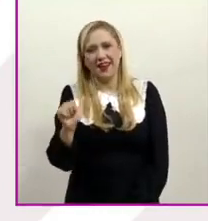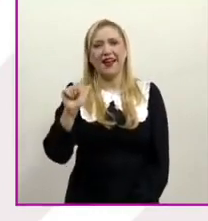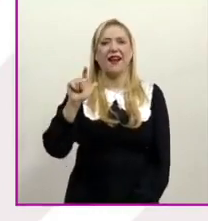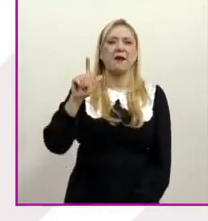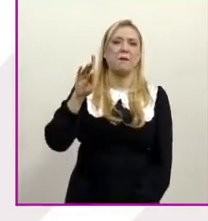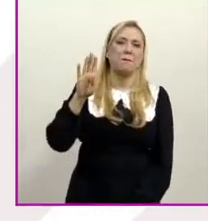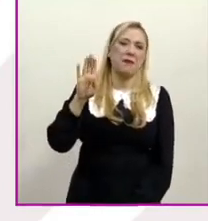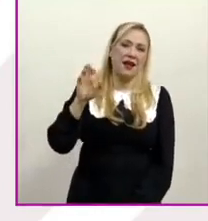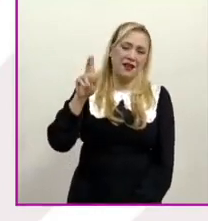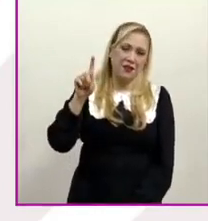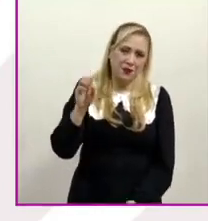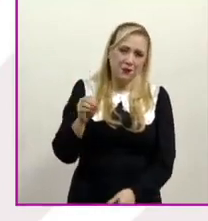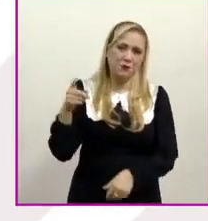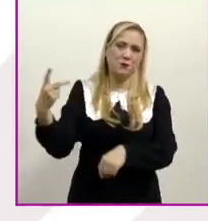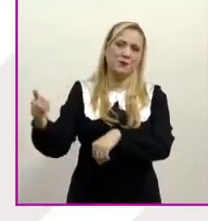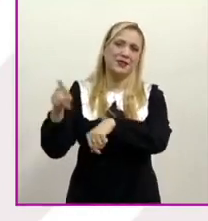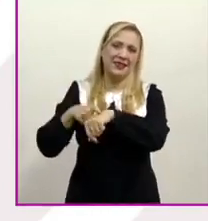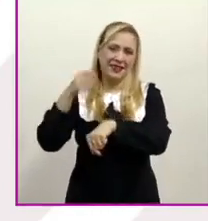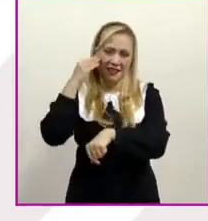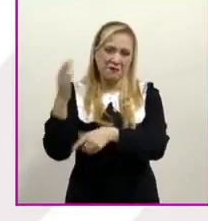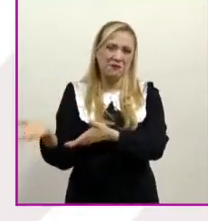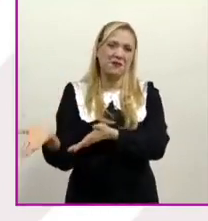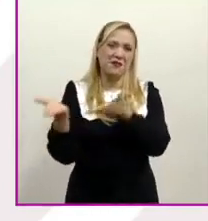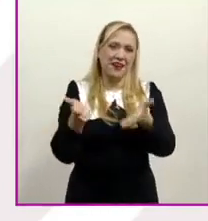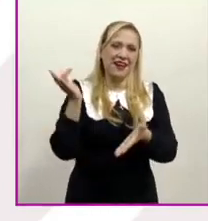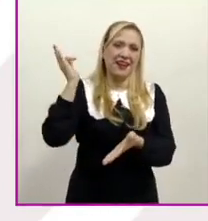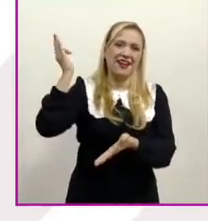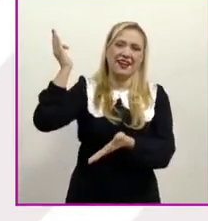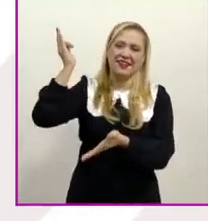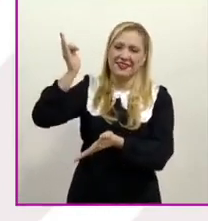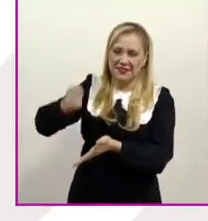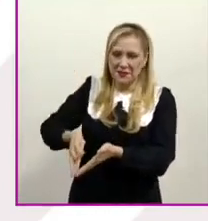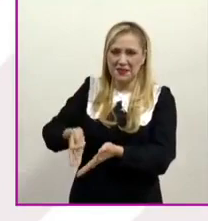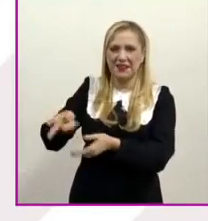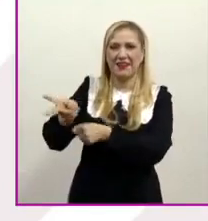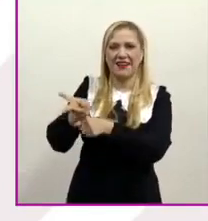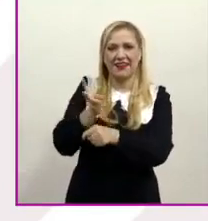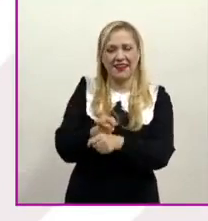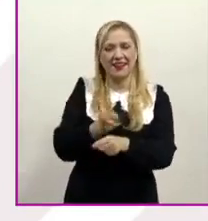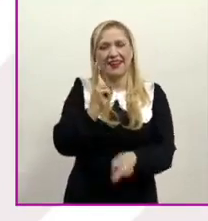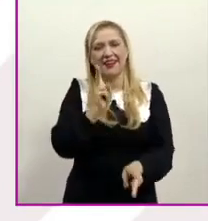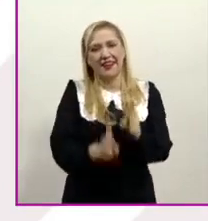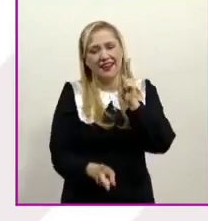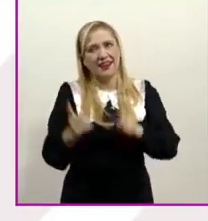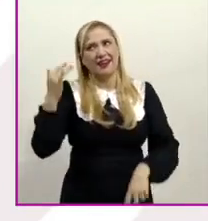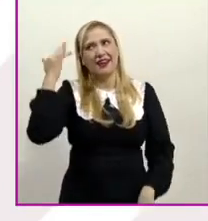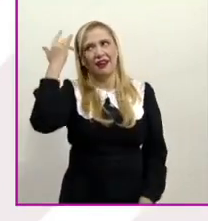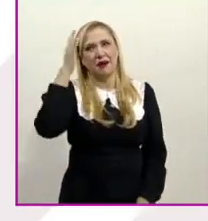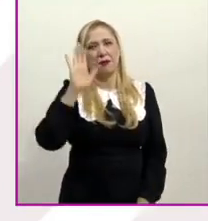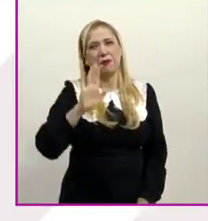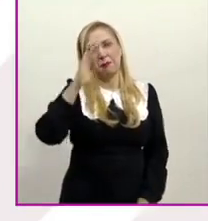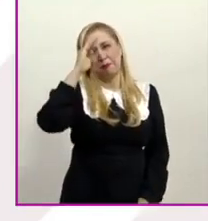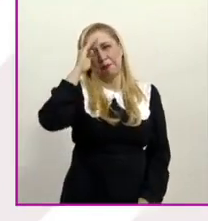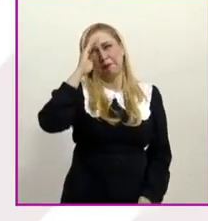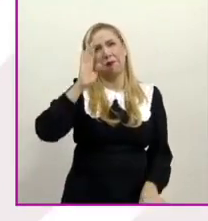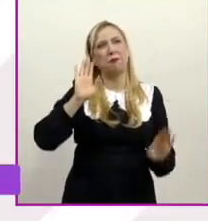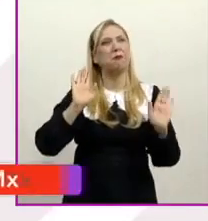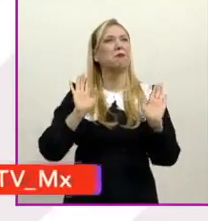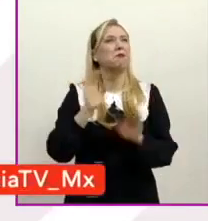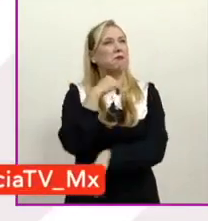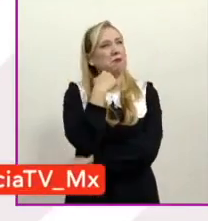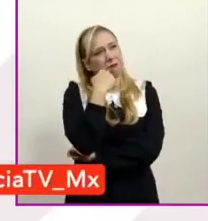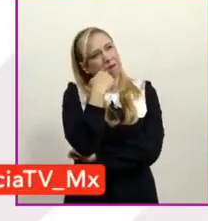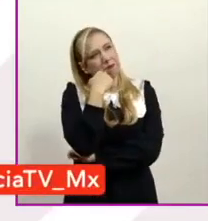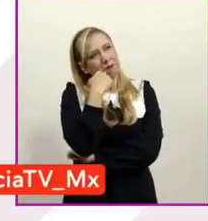por su tiempo, por acompañarnos y por invitarnos a reflexionar sobre algo que de pronto pues, nos parece como que estamos simplemente como